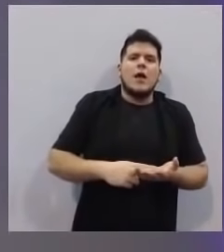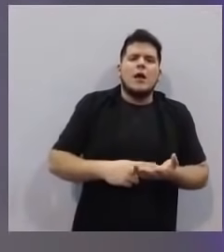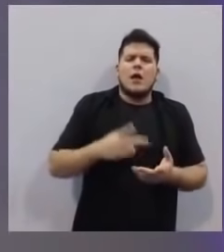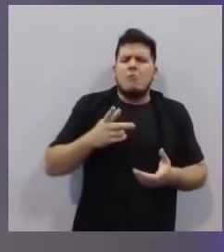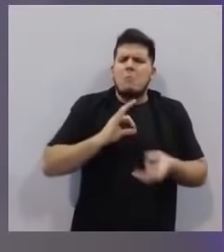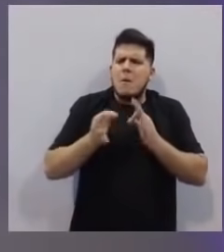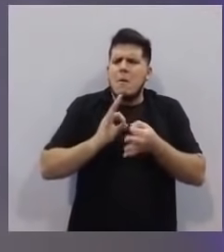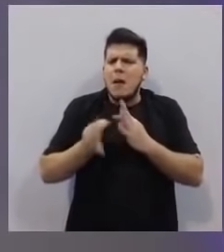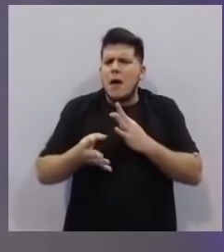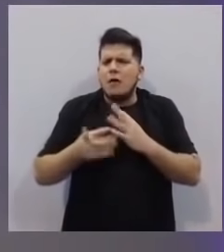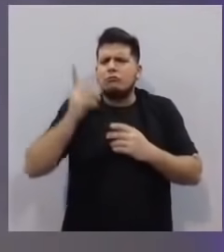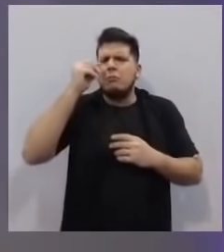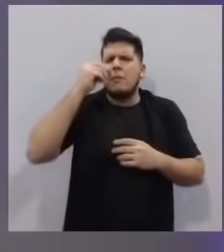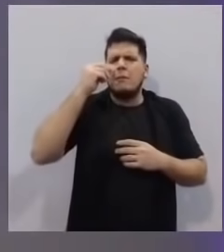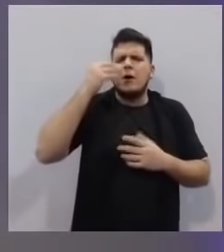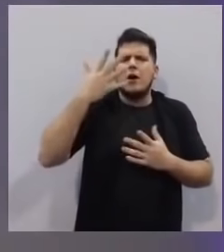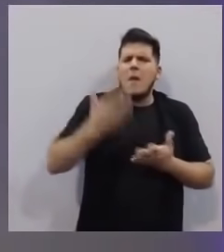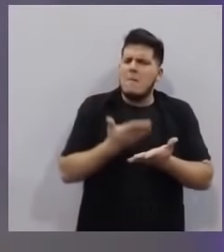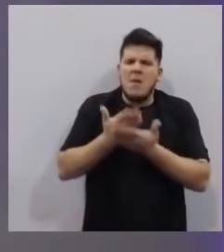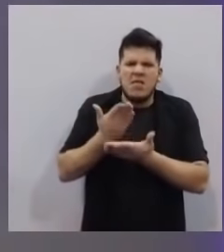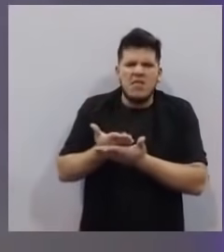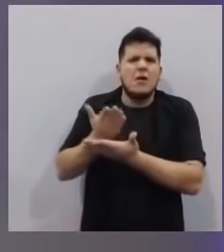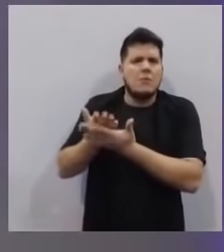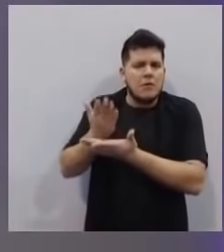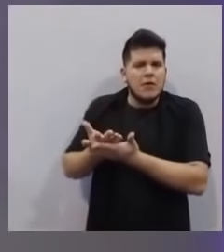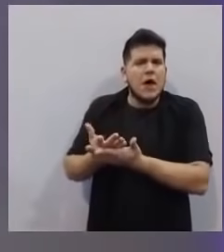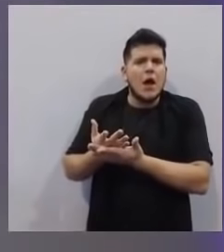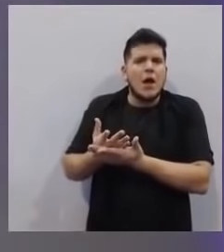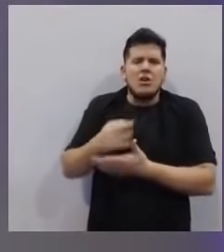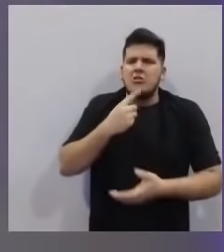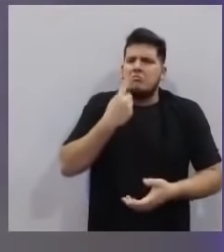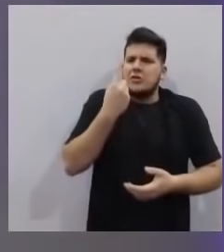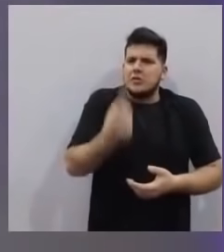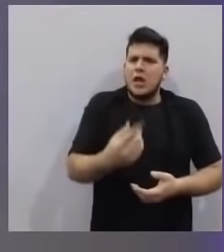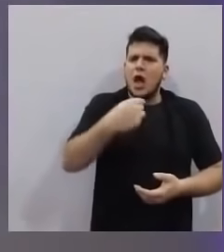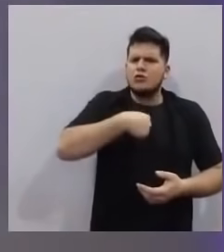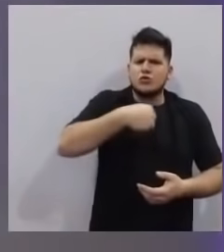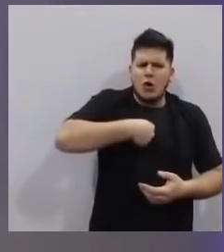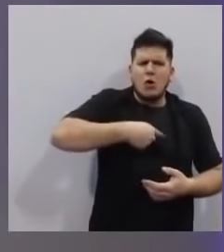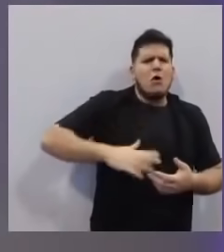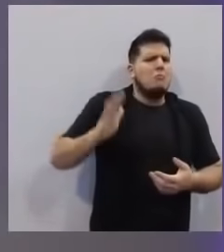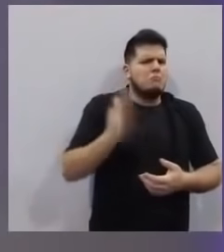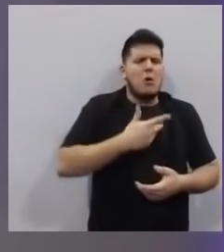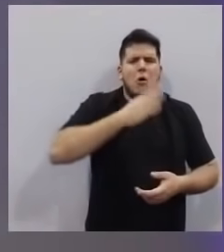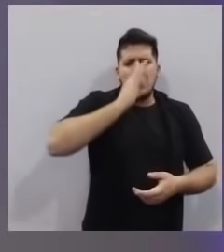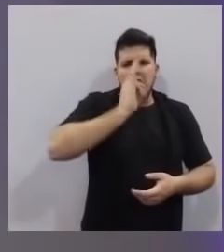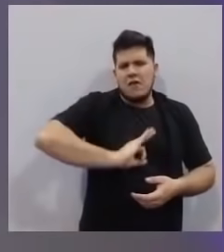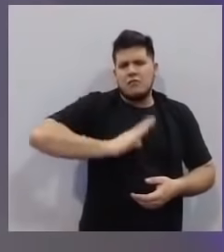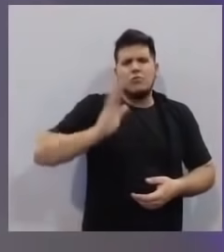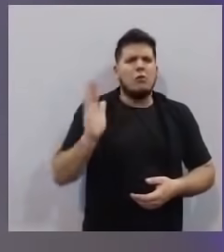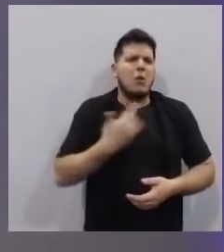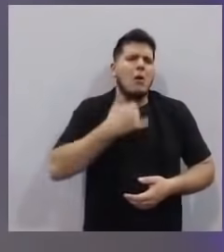se potencia para mal porque fíjense ustedes él podía haber disfrutado en la casa las bendiciones del